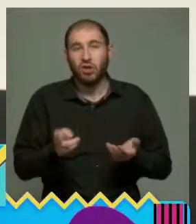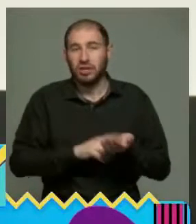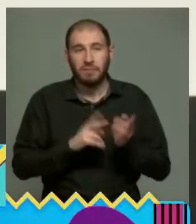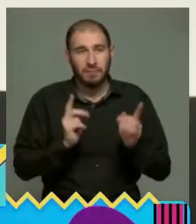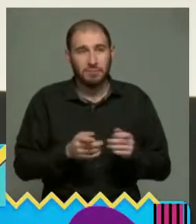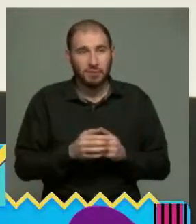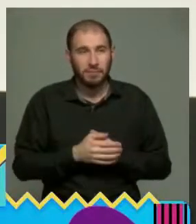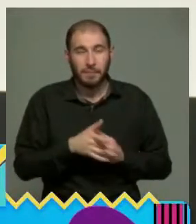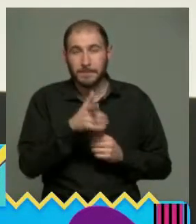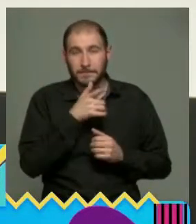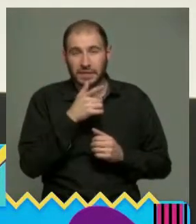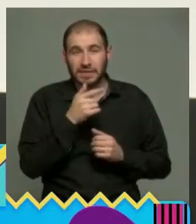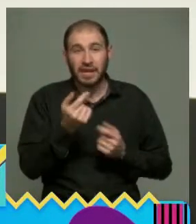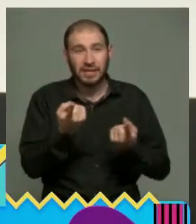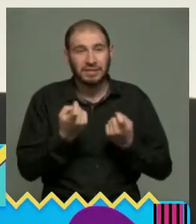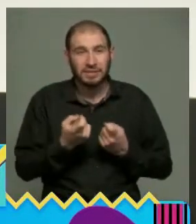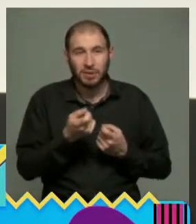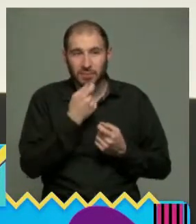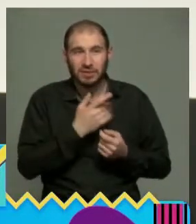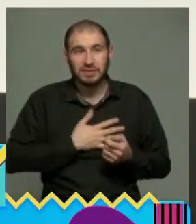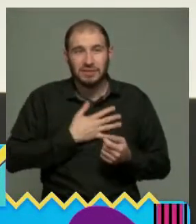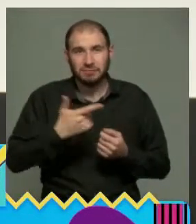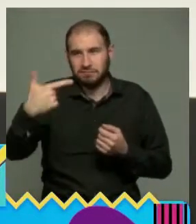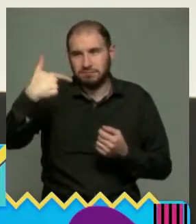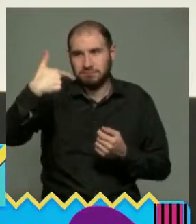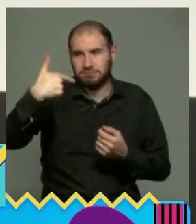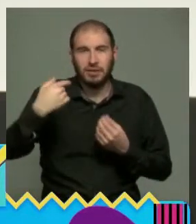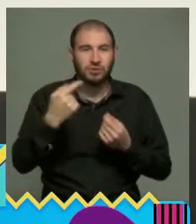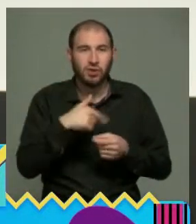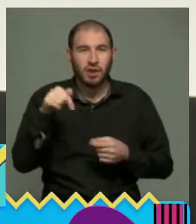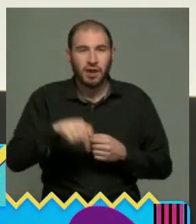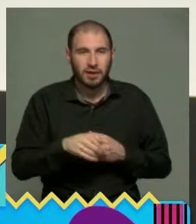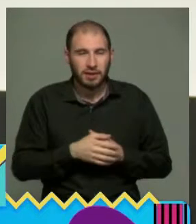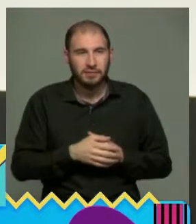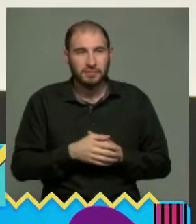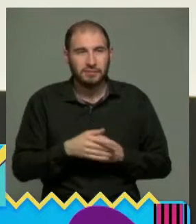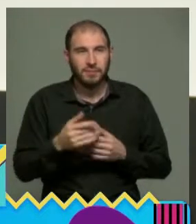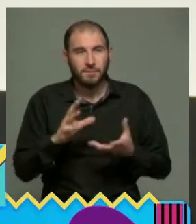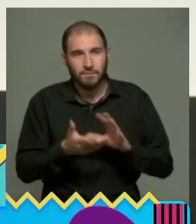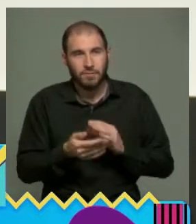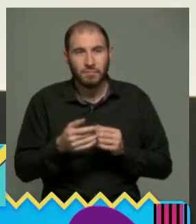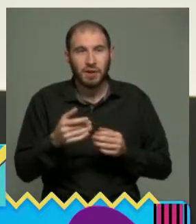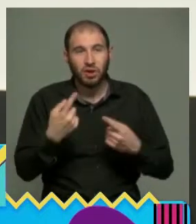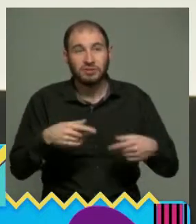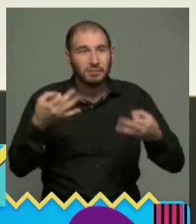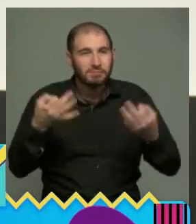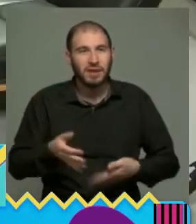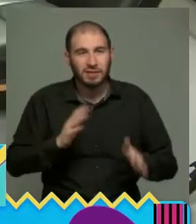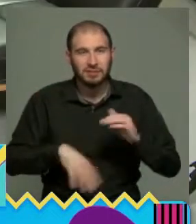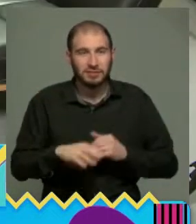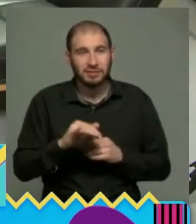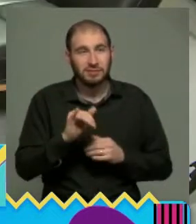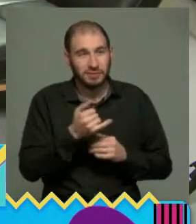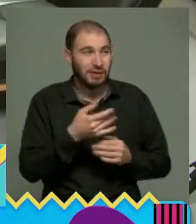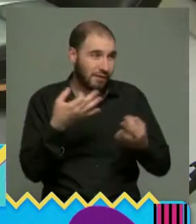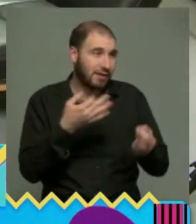mismo. Móvil. Parece que necesitamos como sentirnos que nos están mirando para nosotros, de algún modo, empezar a hacer las cosas bien, Sí, no